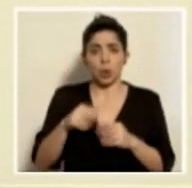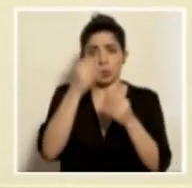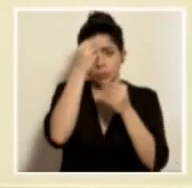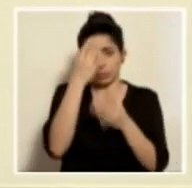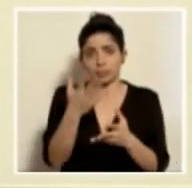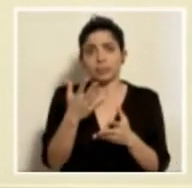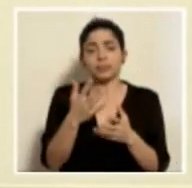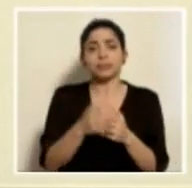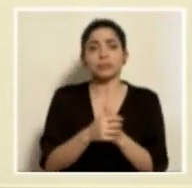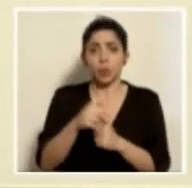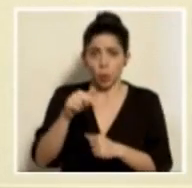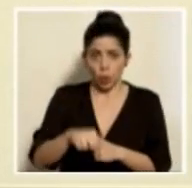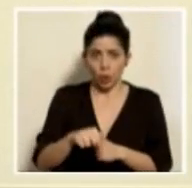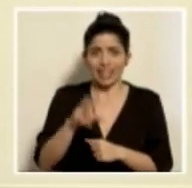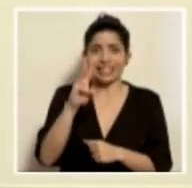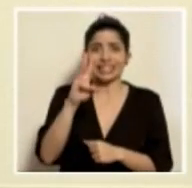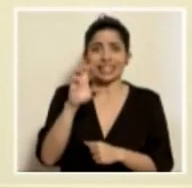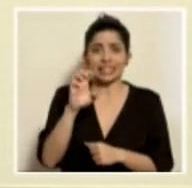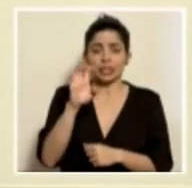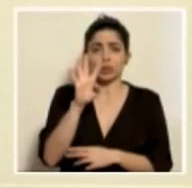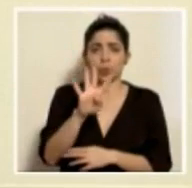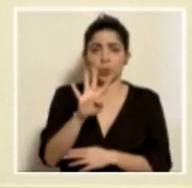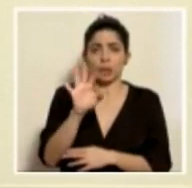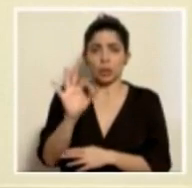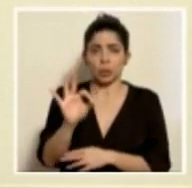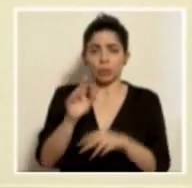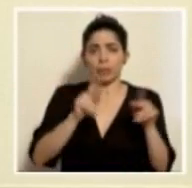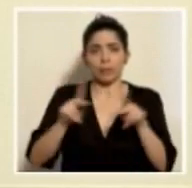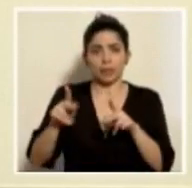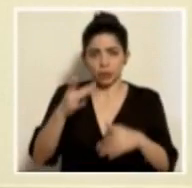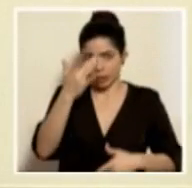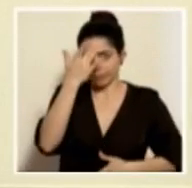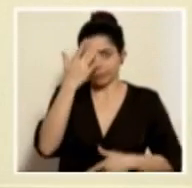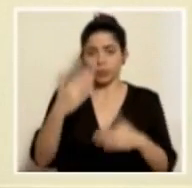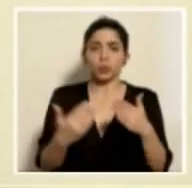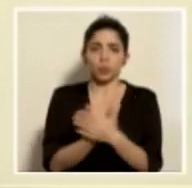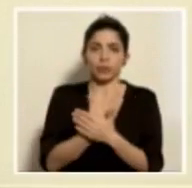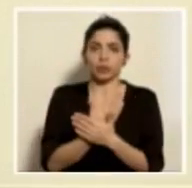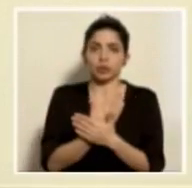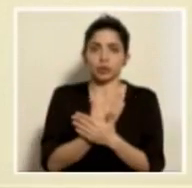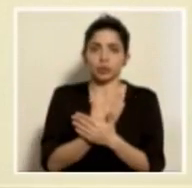reportando hoy 649 casos nuevos.